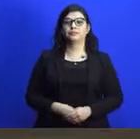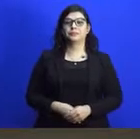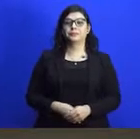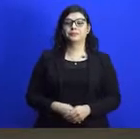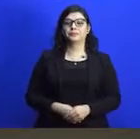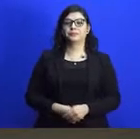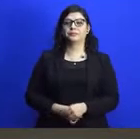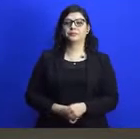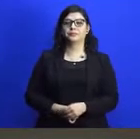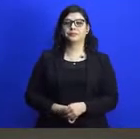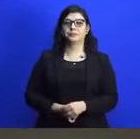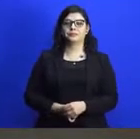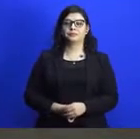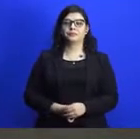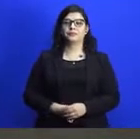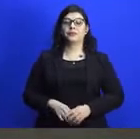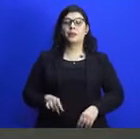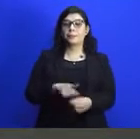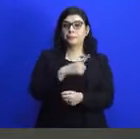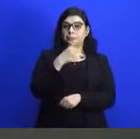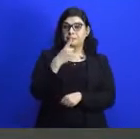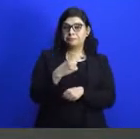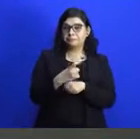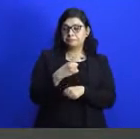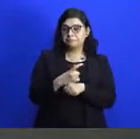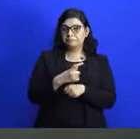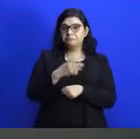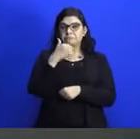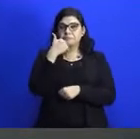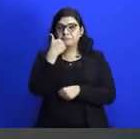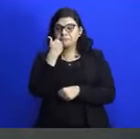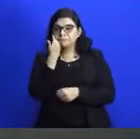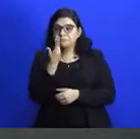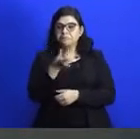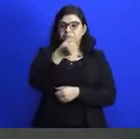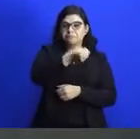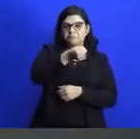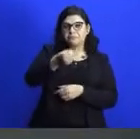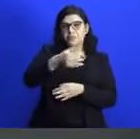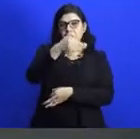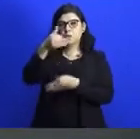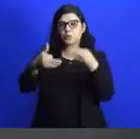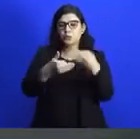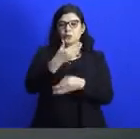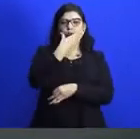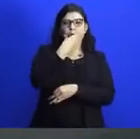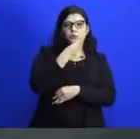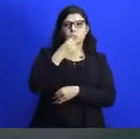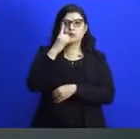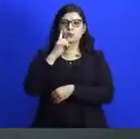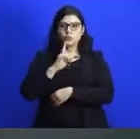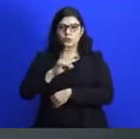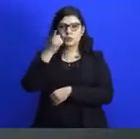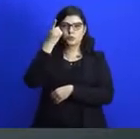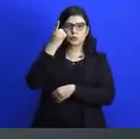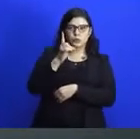Primeramente, quiero enviar un saludo a todos nuestros asociados, asociadas, proveedores,